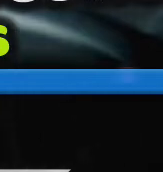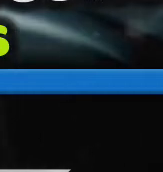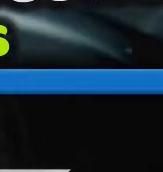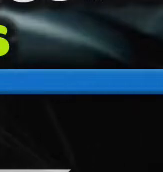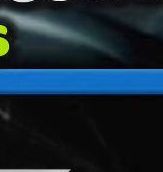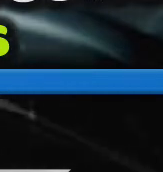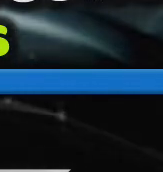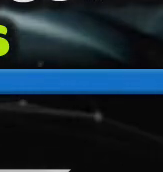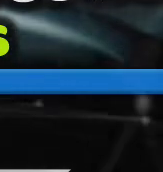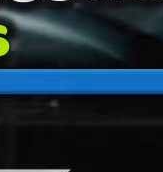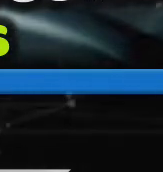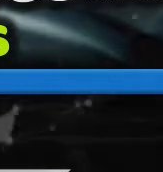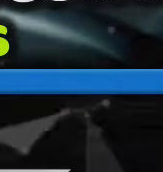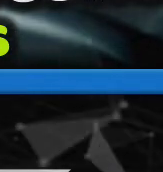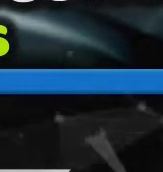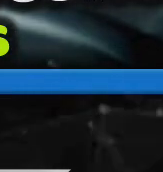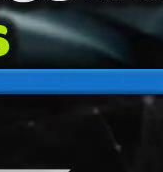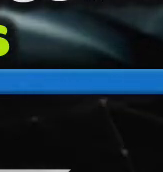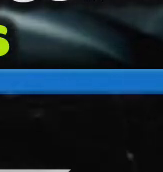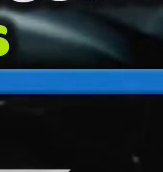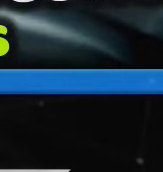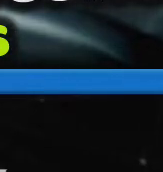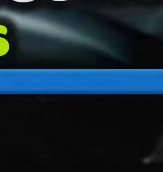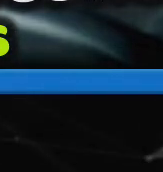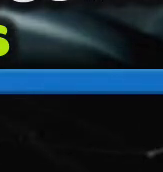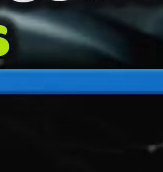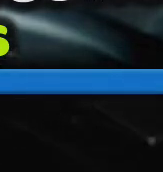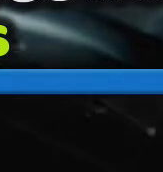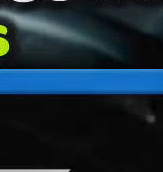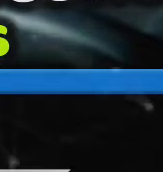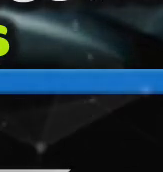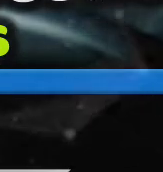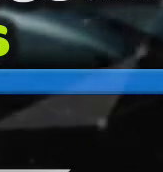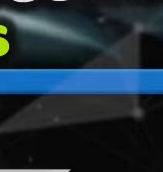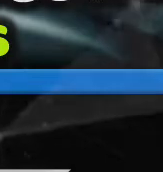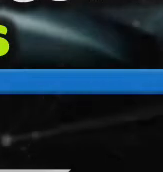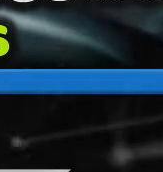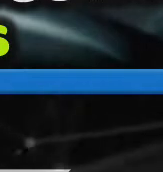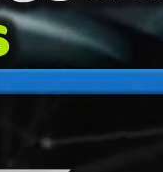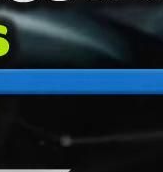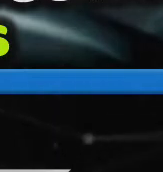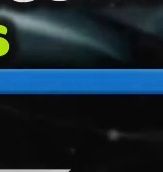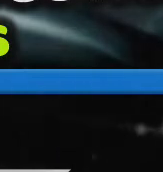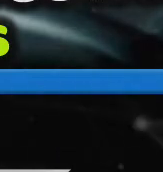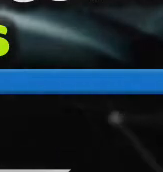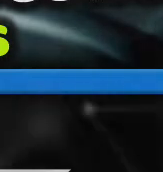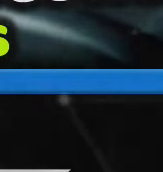La conferencia del presidente Andrés Manuel López Obrador en 5 minutos o menos.